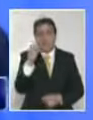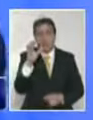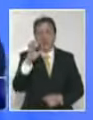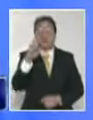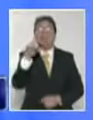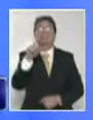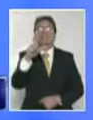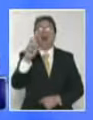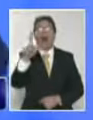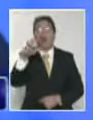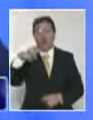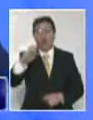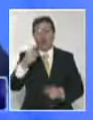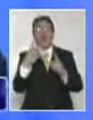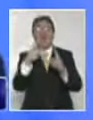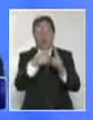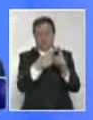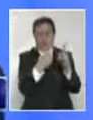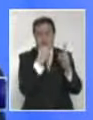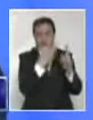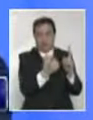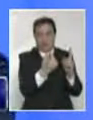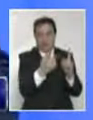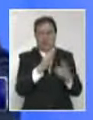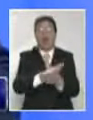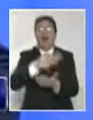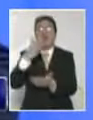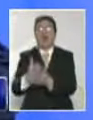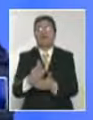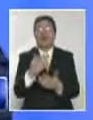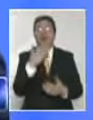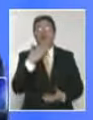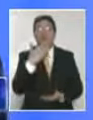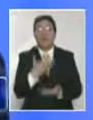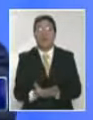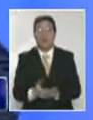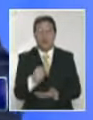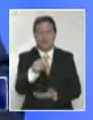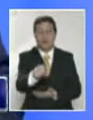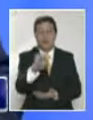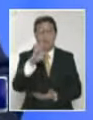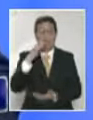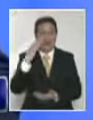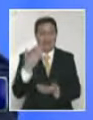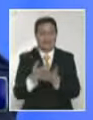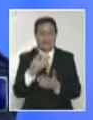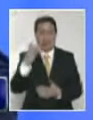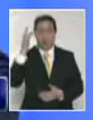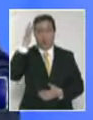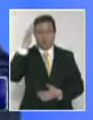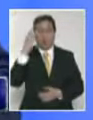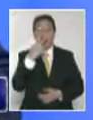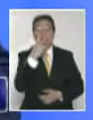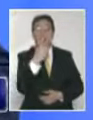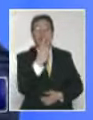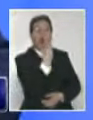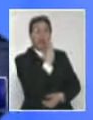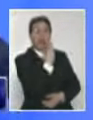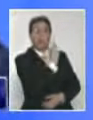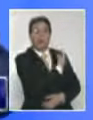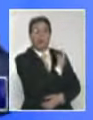creo que algo dijo al respecto. Y segundo, ¿hasta cuándo, como los países de cultura, seguimos mirando para atrás? O